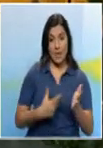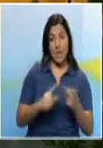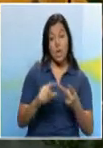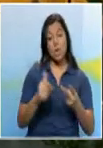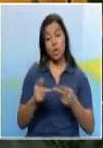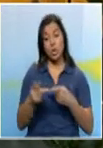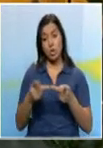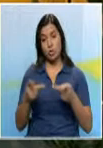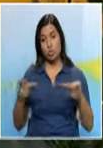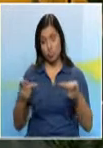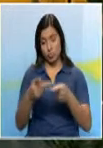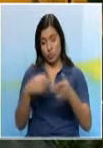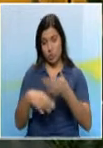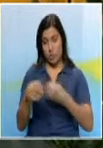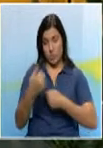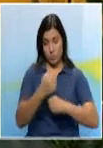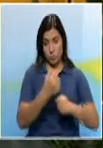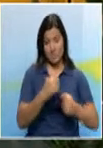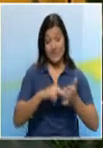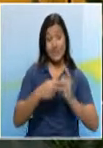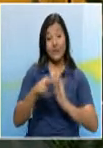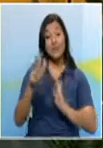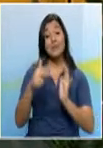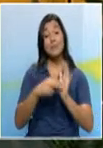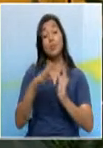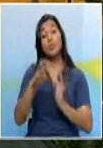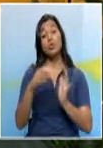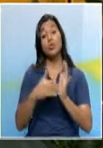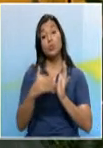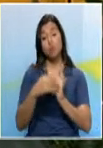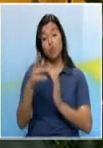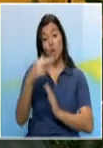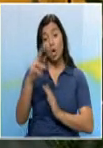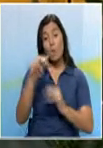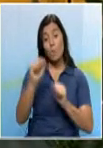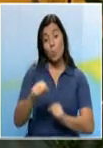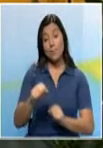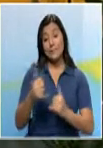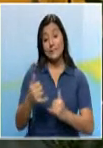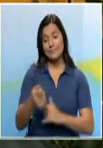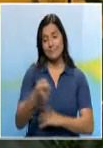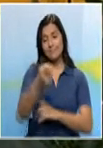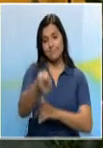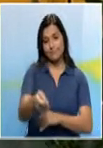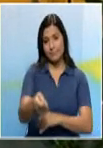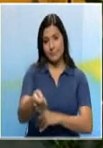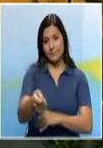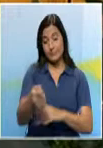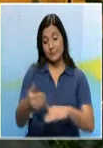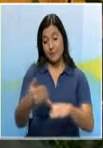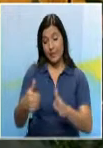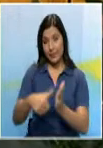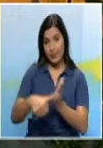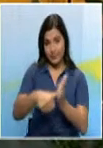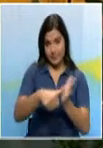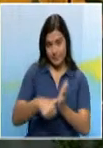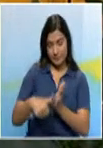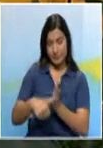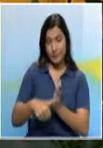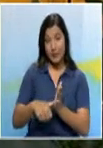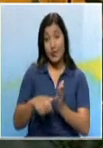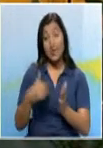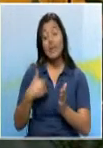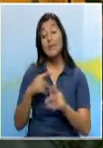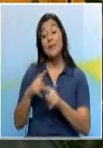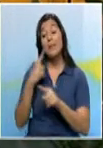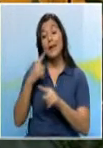que unos 3.400 millones de colones es lo que se podrá anticipar a los distintos partidos políticos que